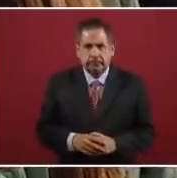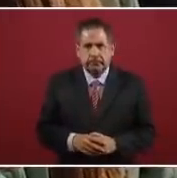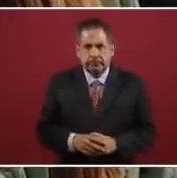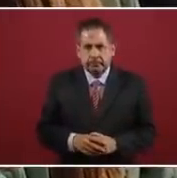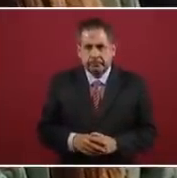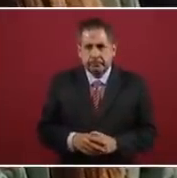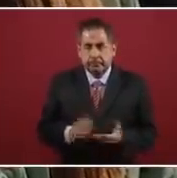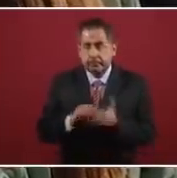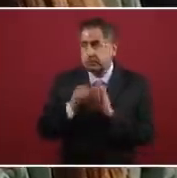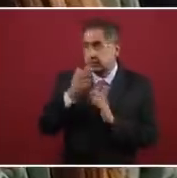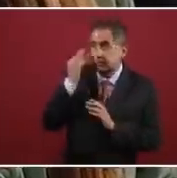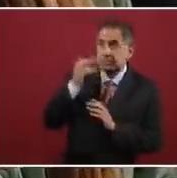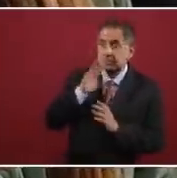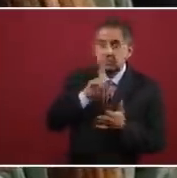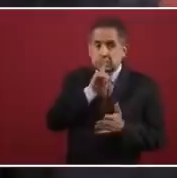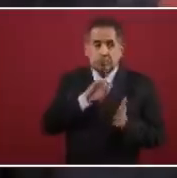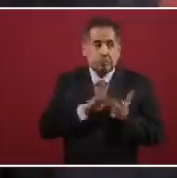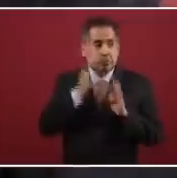no saben.